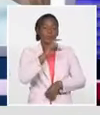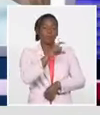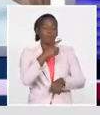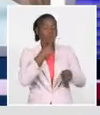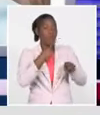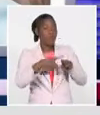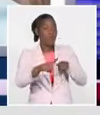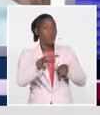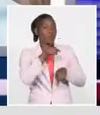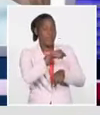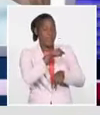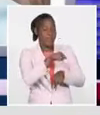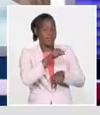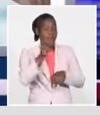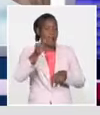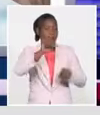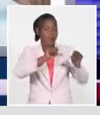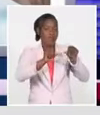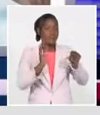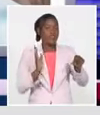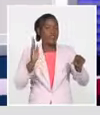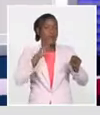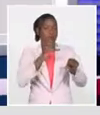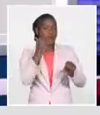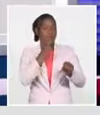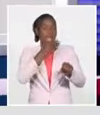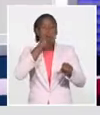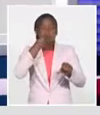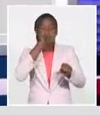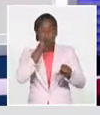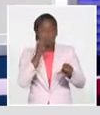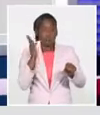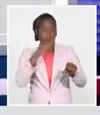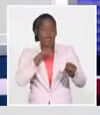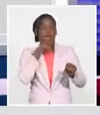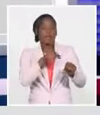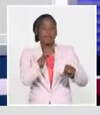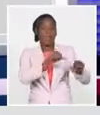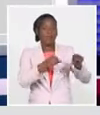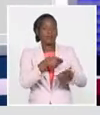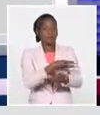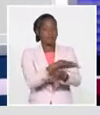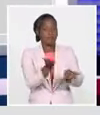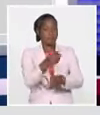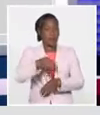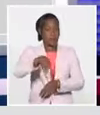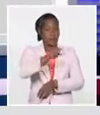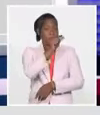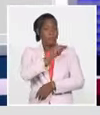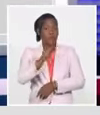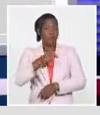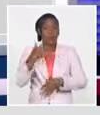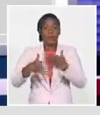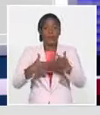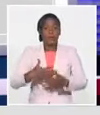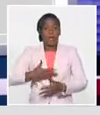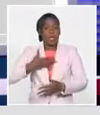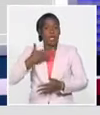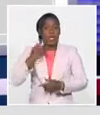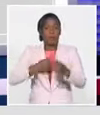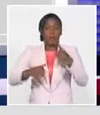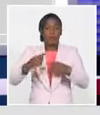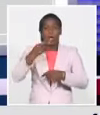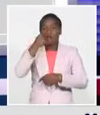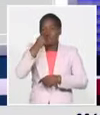hará la convocatoria. Eso es lo que podemos decir al respecto. Se continúa el trabajo de investigación de Abdala. Hay también